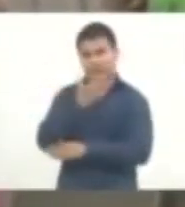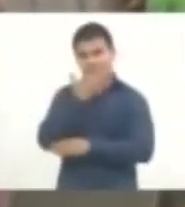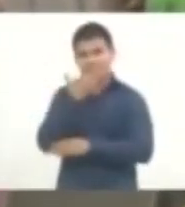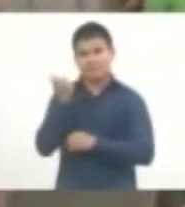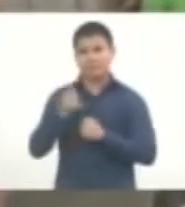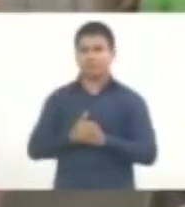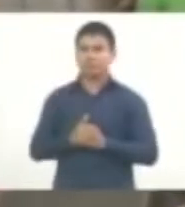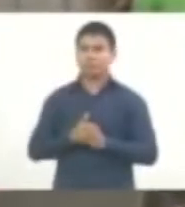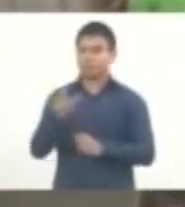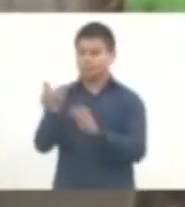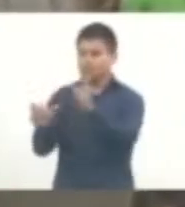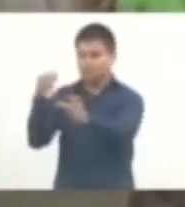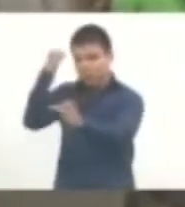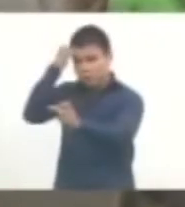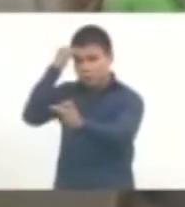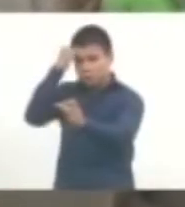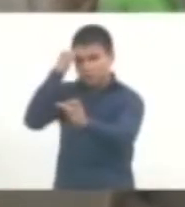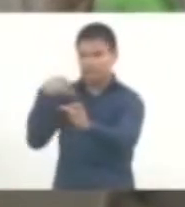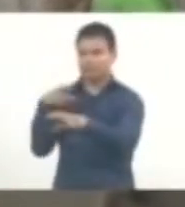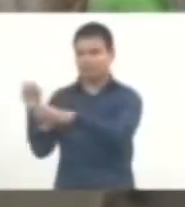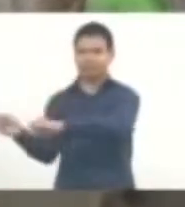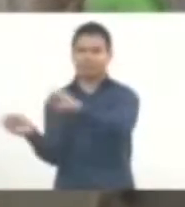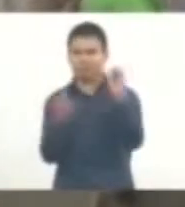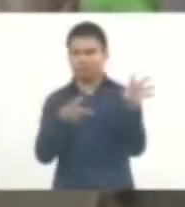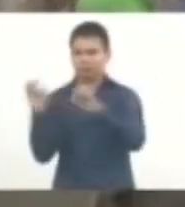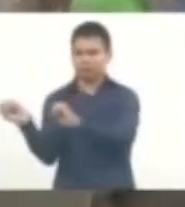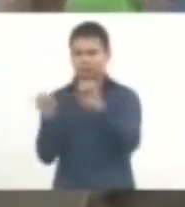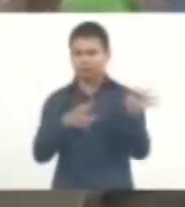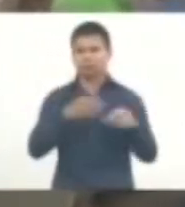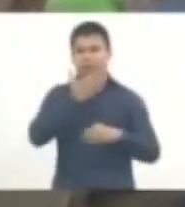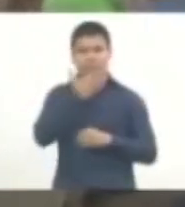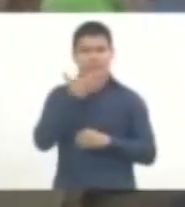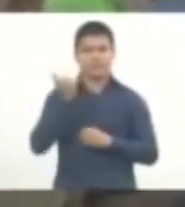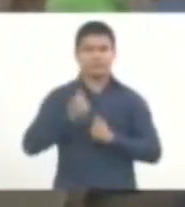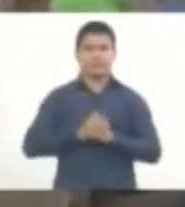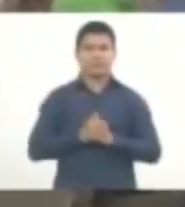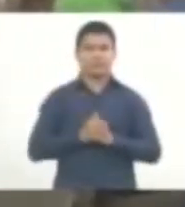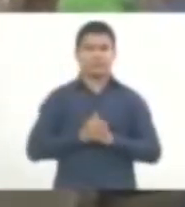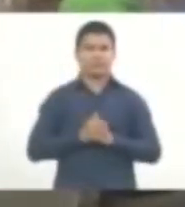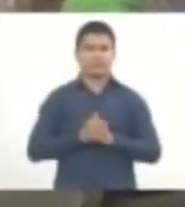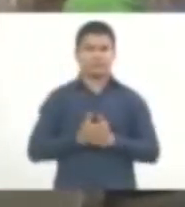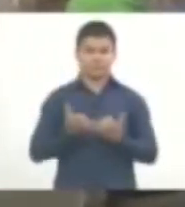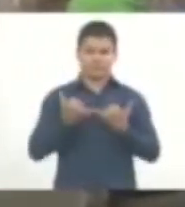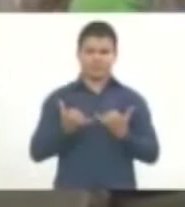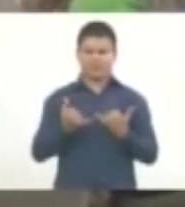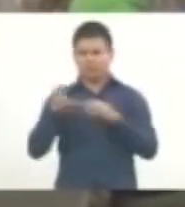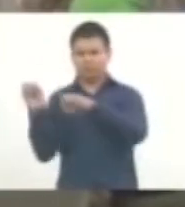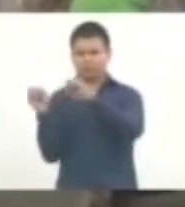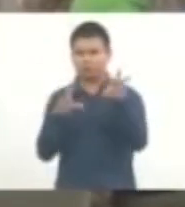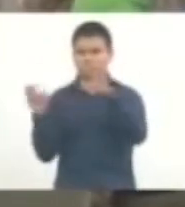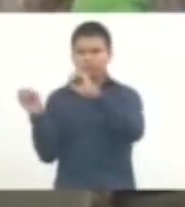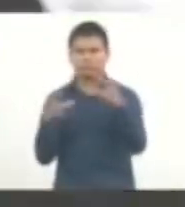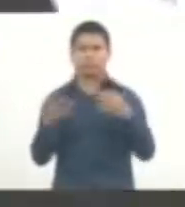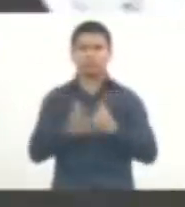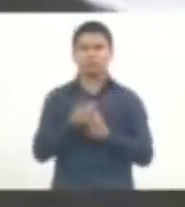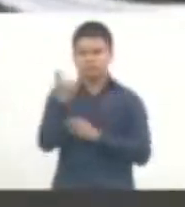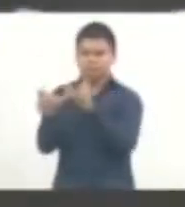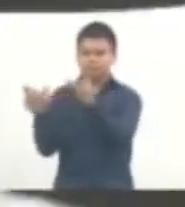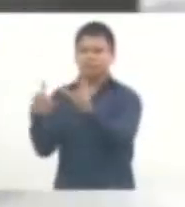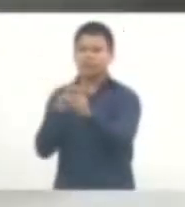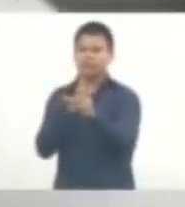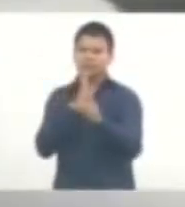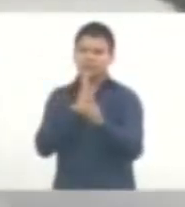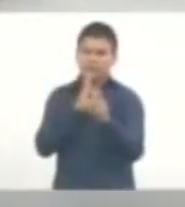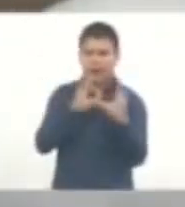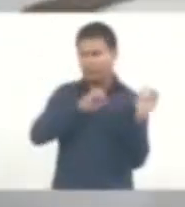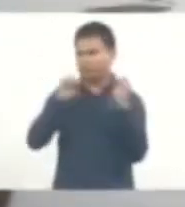le enviamos al colegio los profesores que requiere, pero también hicimos un traslado a los profesores. Aun cuando la